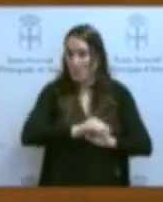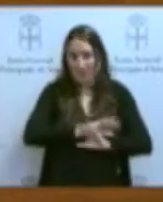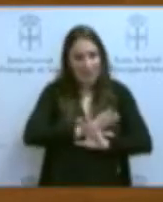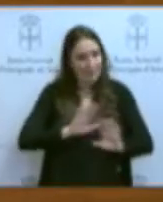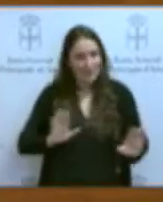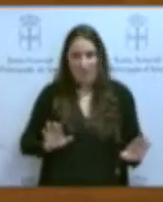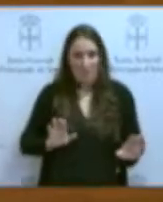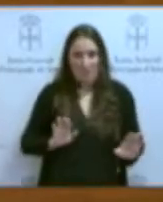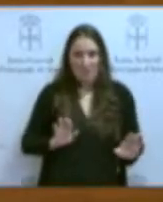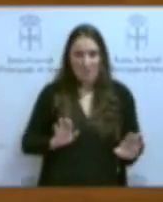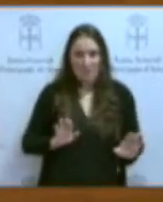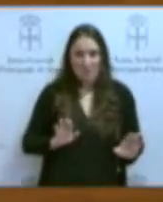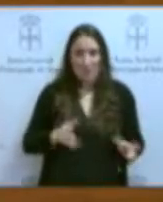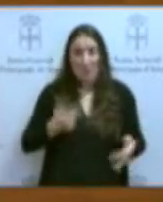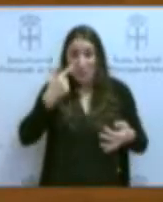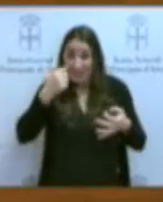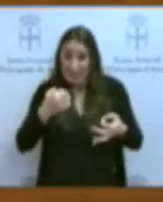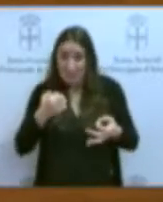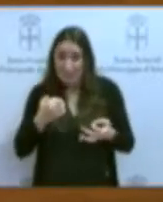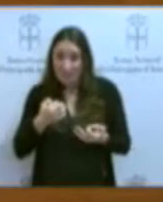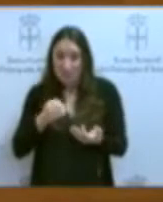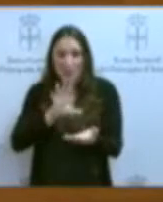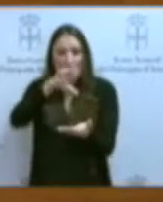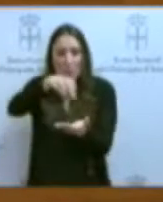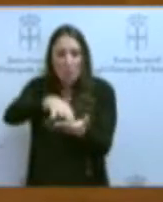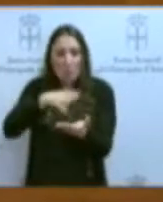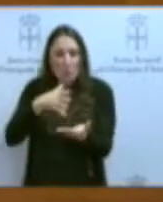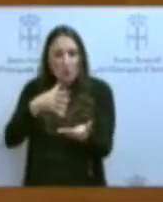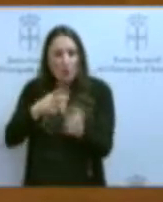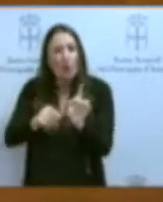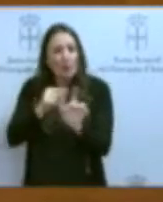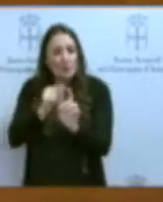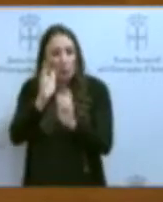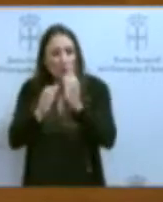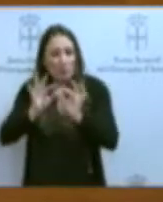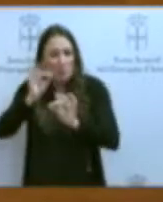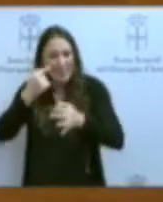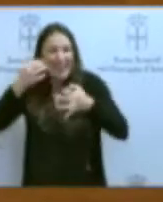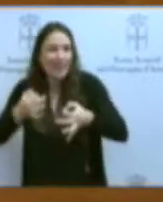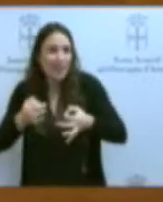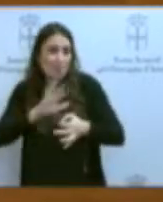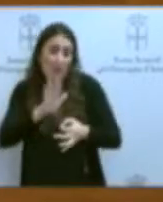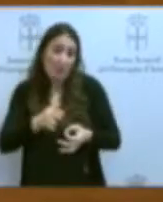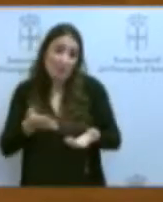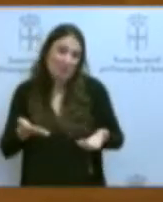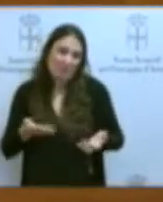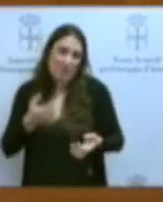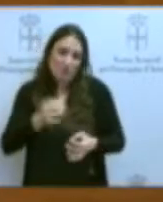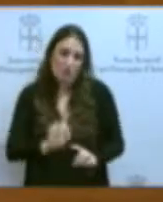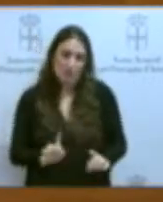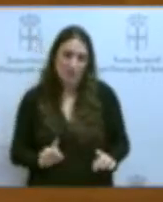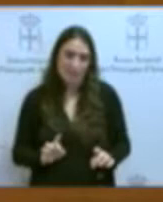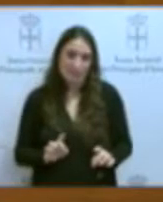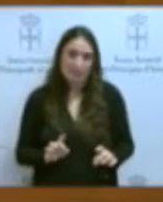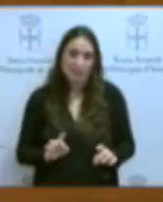de contaminación que para informar a la ciudadanía, y esto no tiene ningún sentido ni ninguna razón de ser.